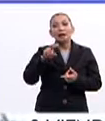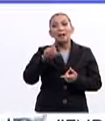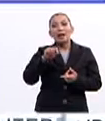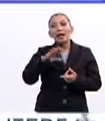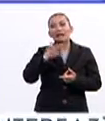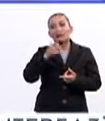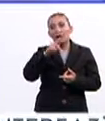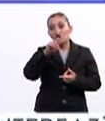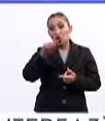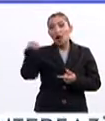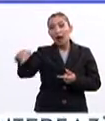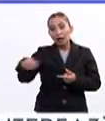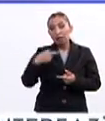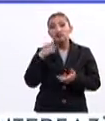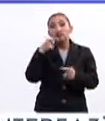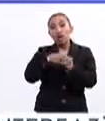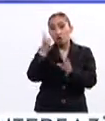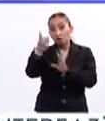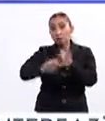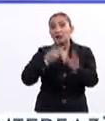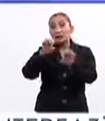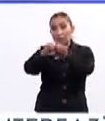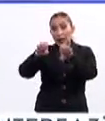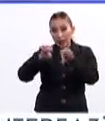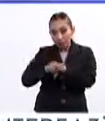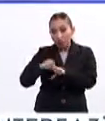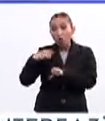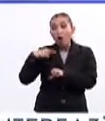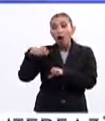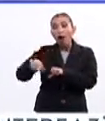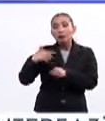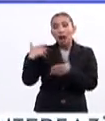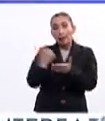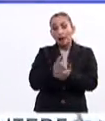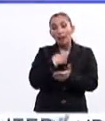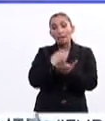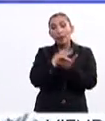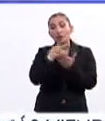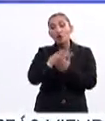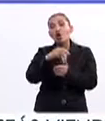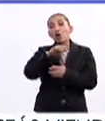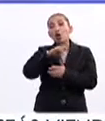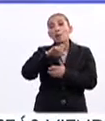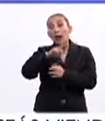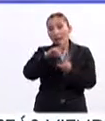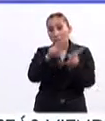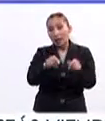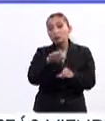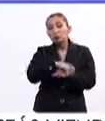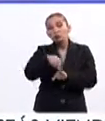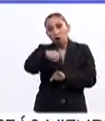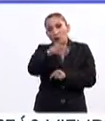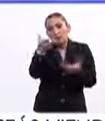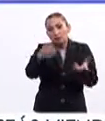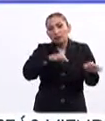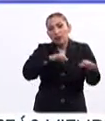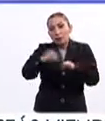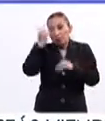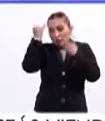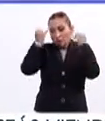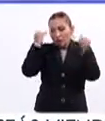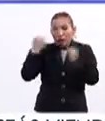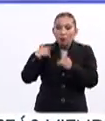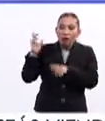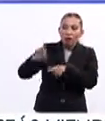María Cheto, que ha formado parte 2 veces de los equipos que han ganado Premio Nobel de la Paz justamente por estas iniciativas